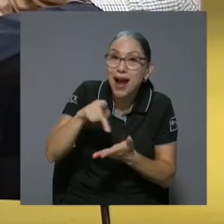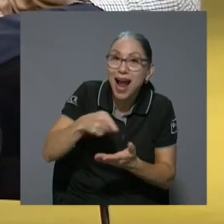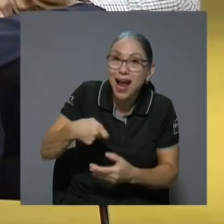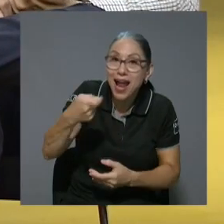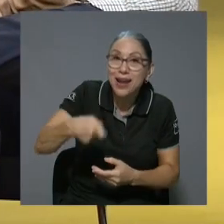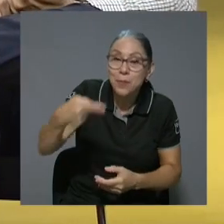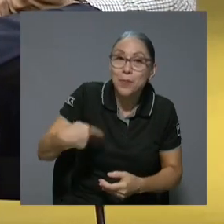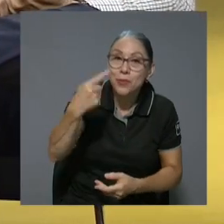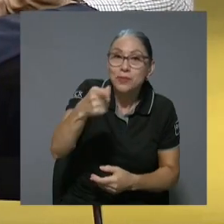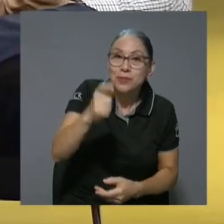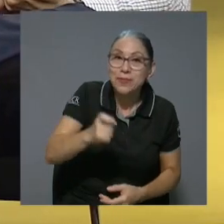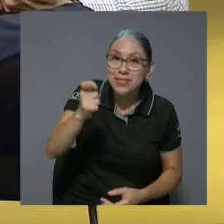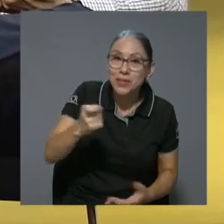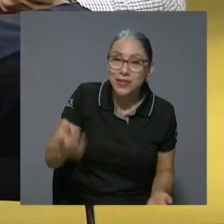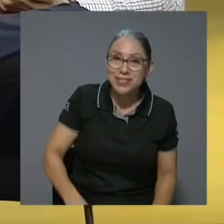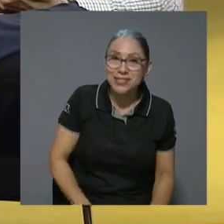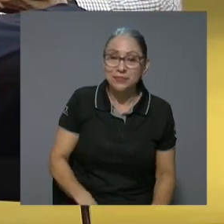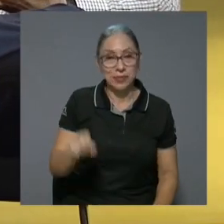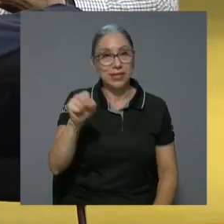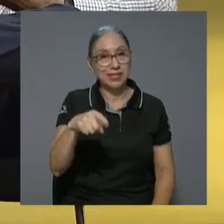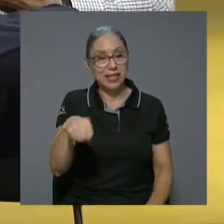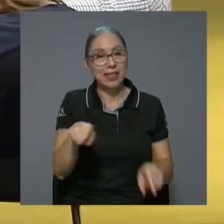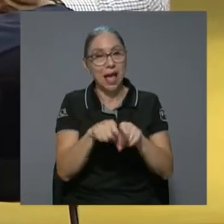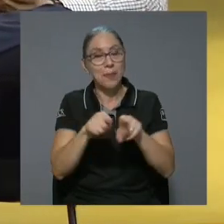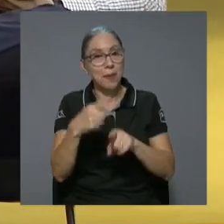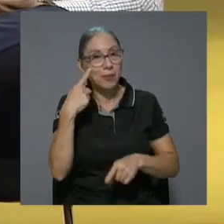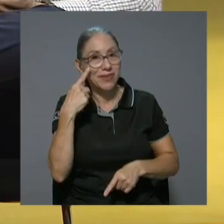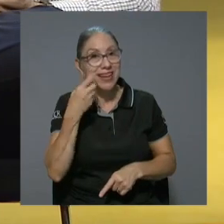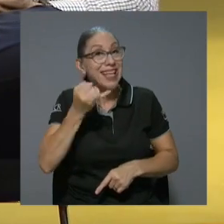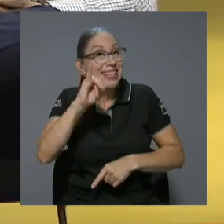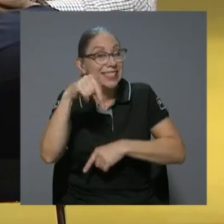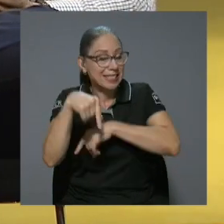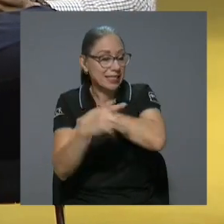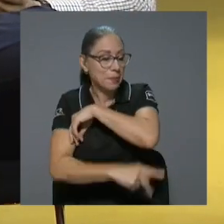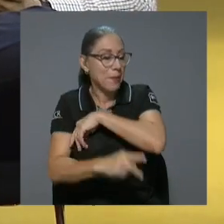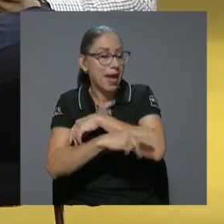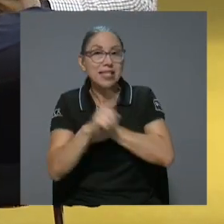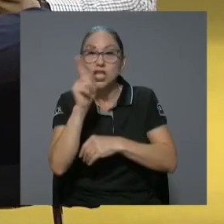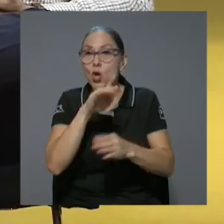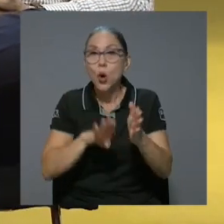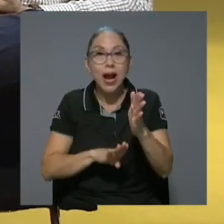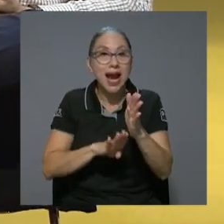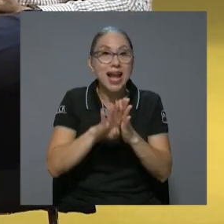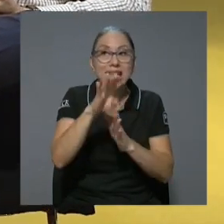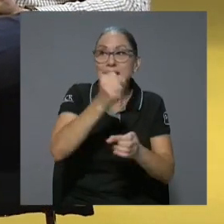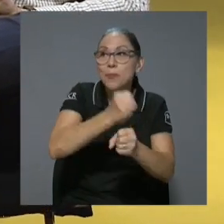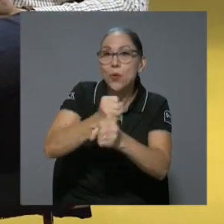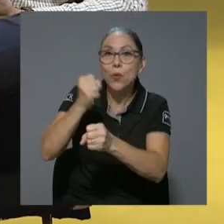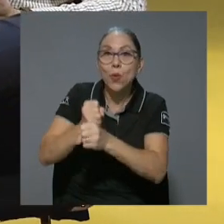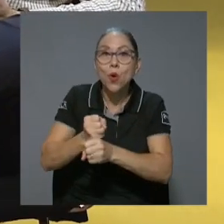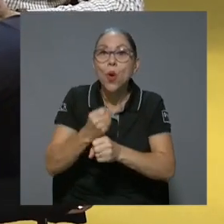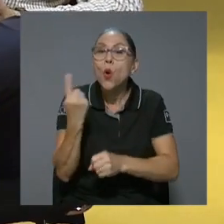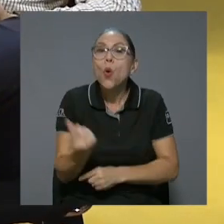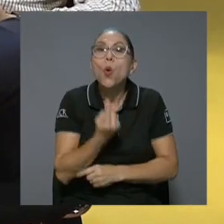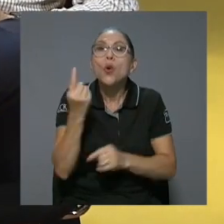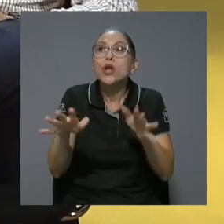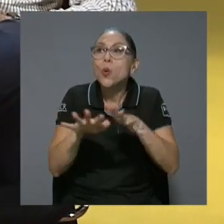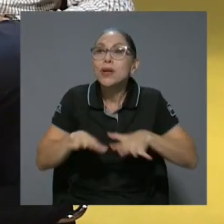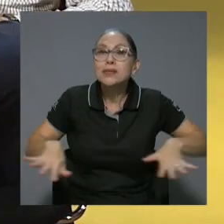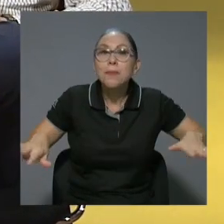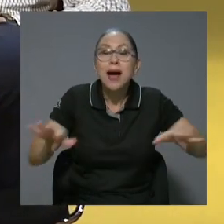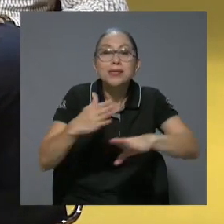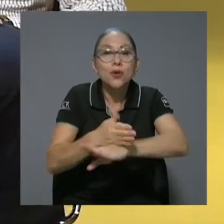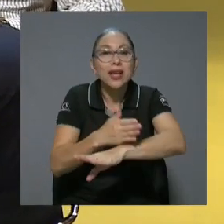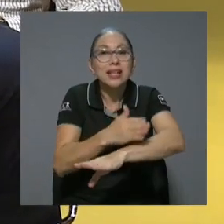ver, si este país no crece en productividad, el único espacio de crecimiento que le queda